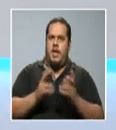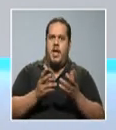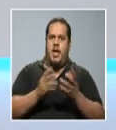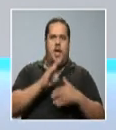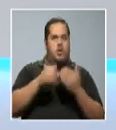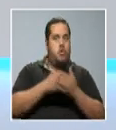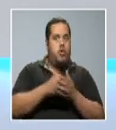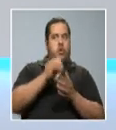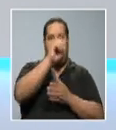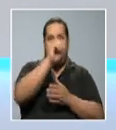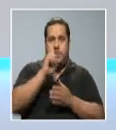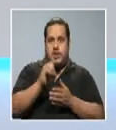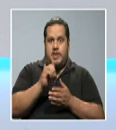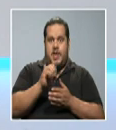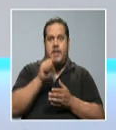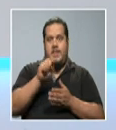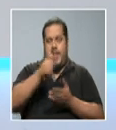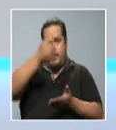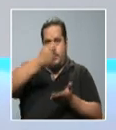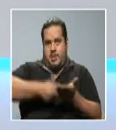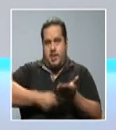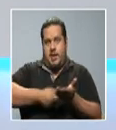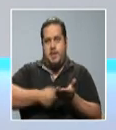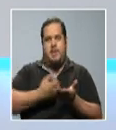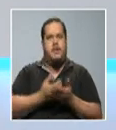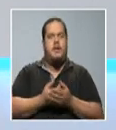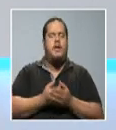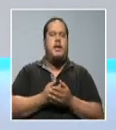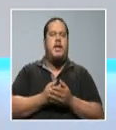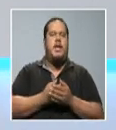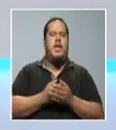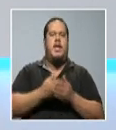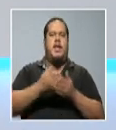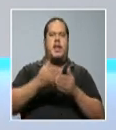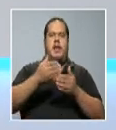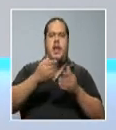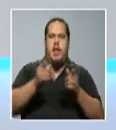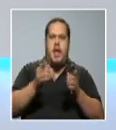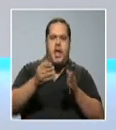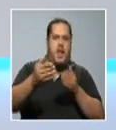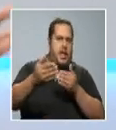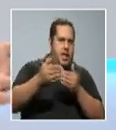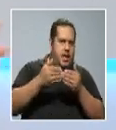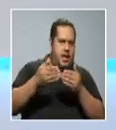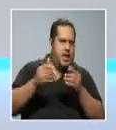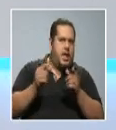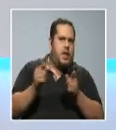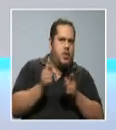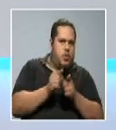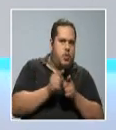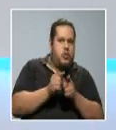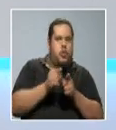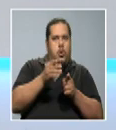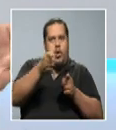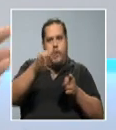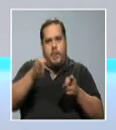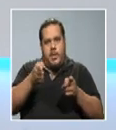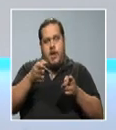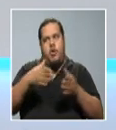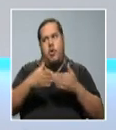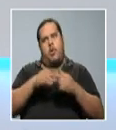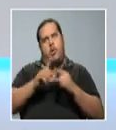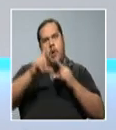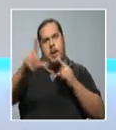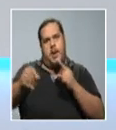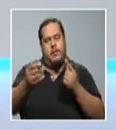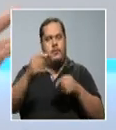las condiciones de esas tasas en el mediano e incluso en el largo plazo, ¿verdad? Para que no tomemos una decisión solo basados en lo que ocurre el